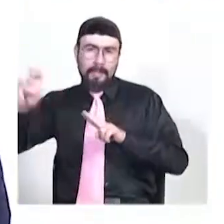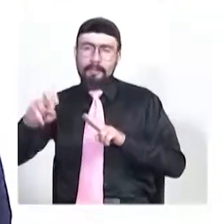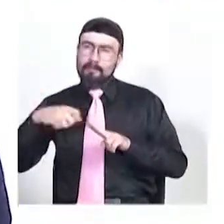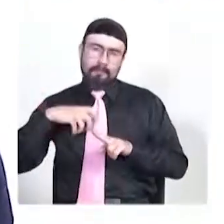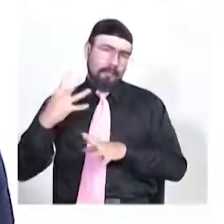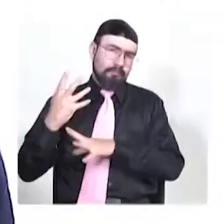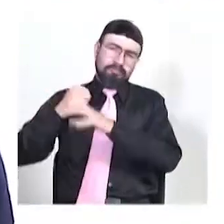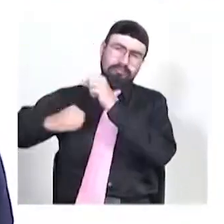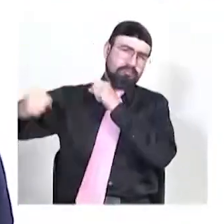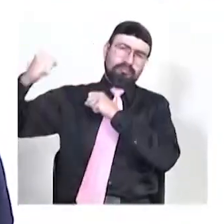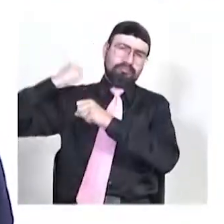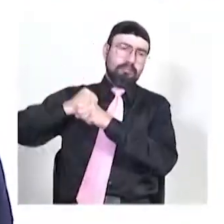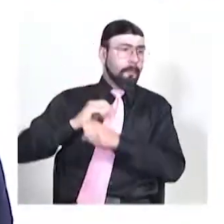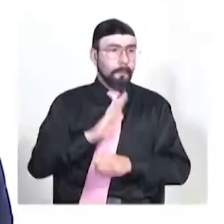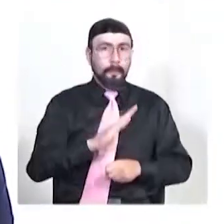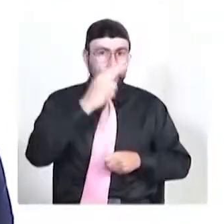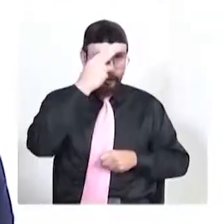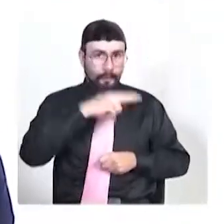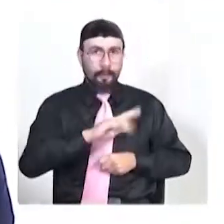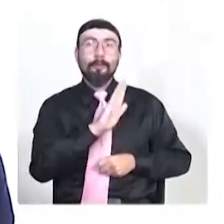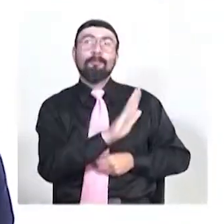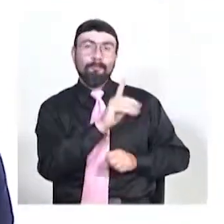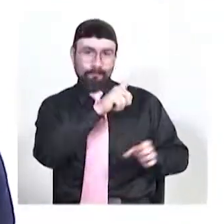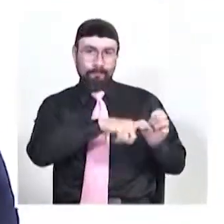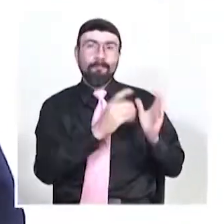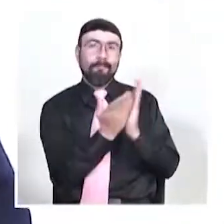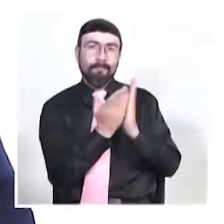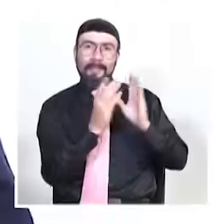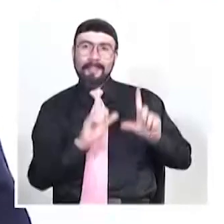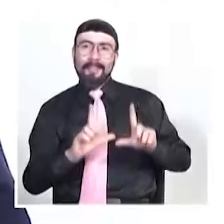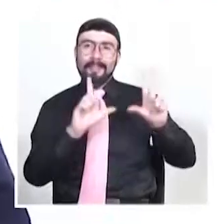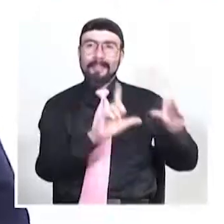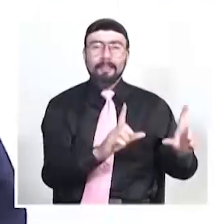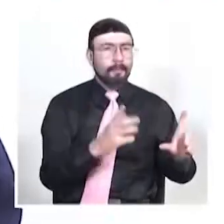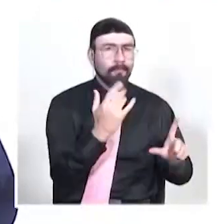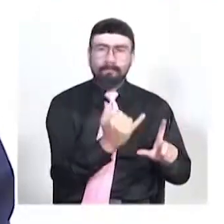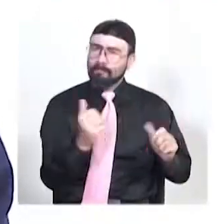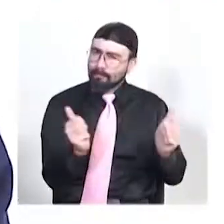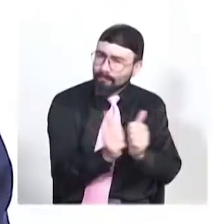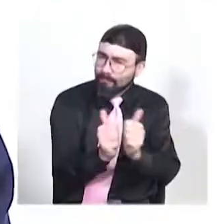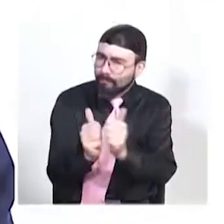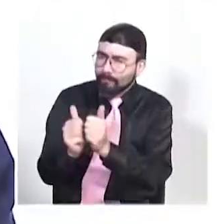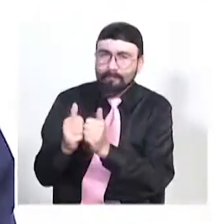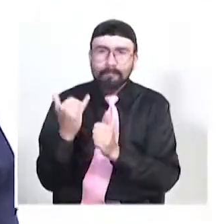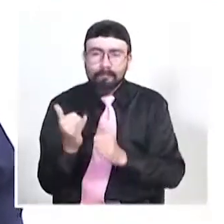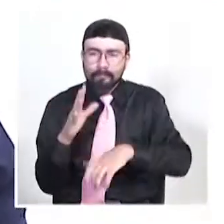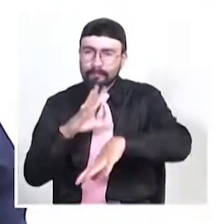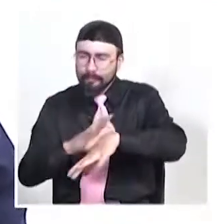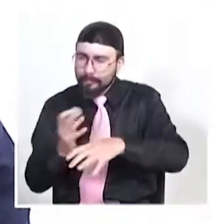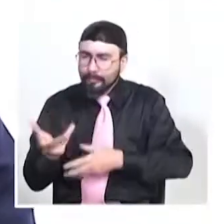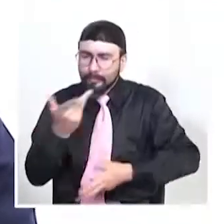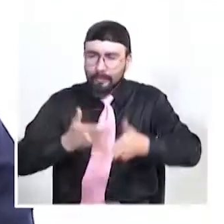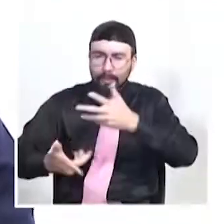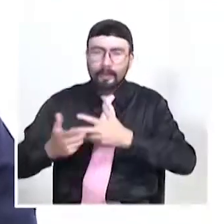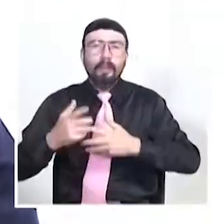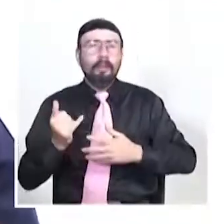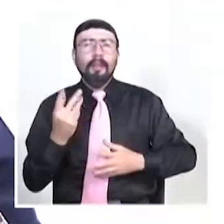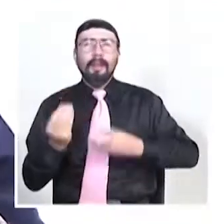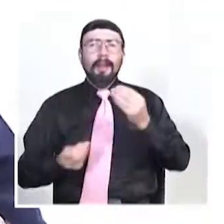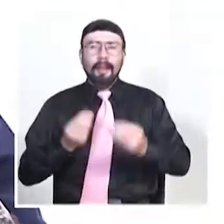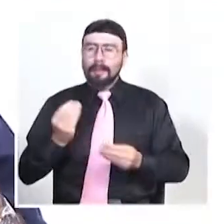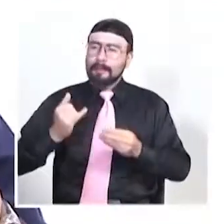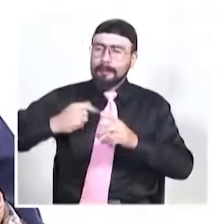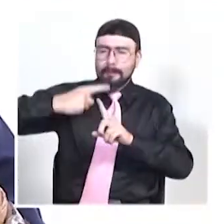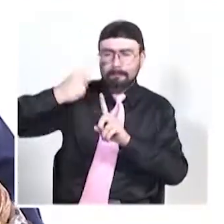muchos años, de donde mi hijo es egresado, y todo el tiempo con sus profesionales hemos venido haciendo todos los